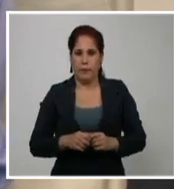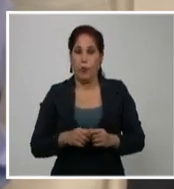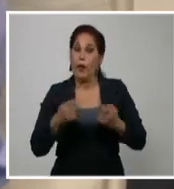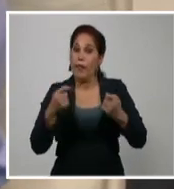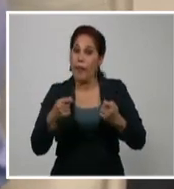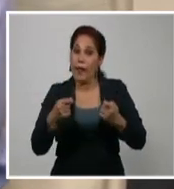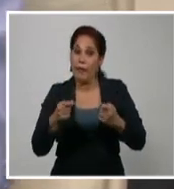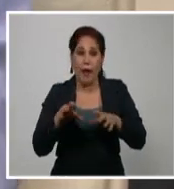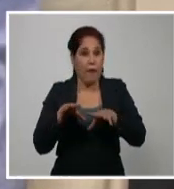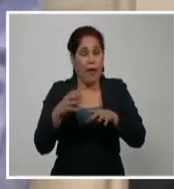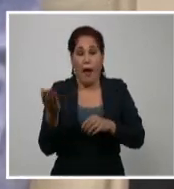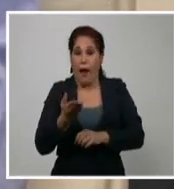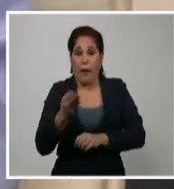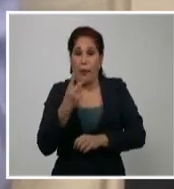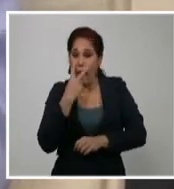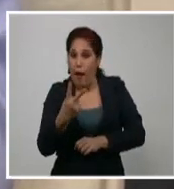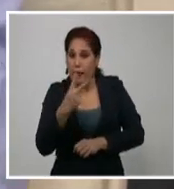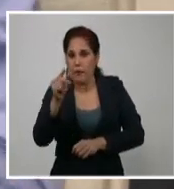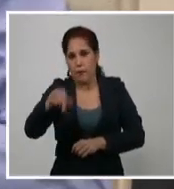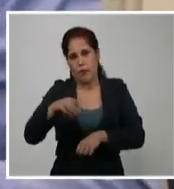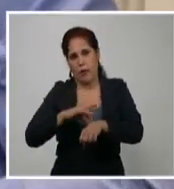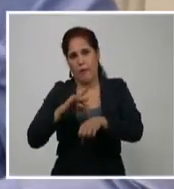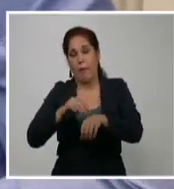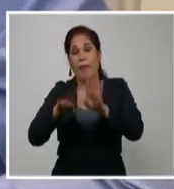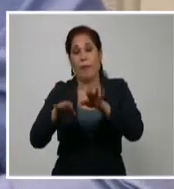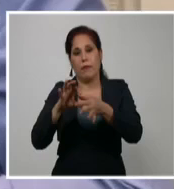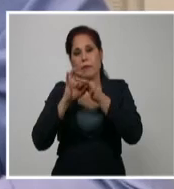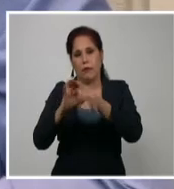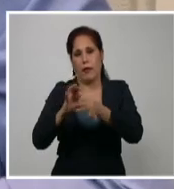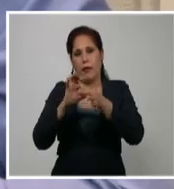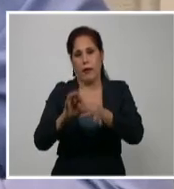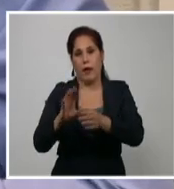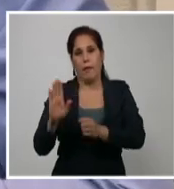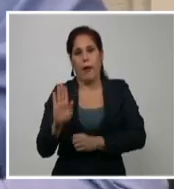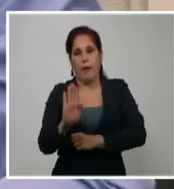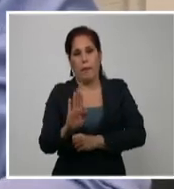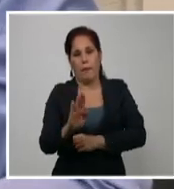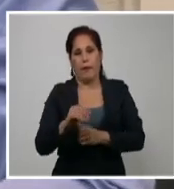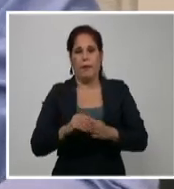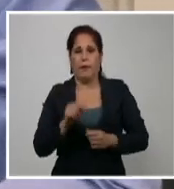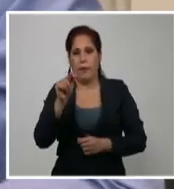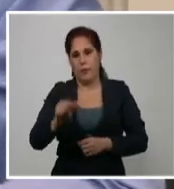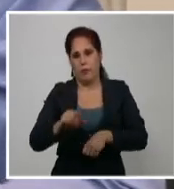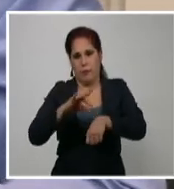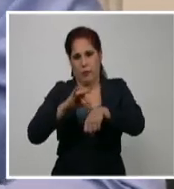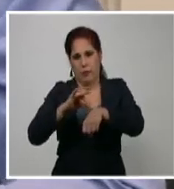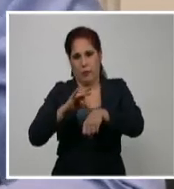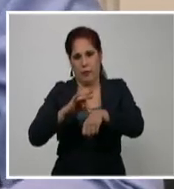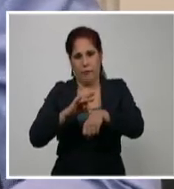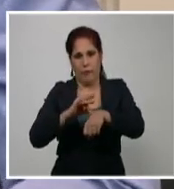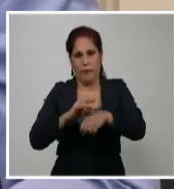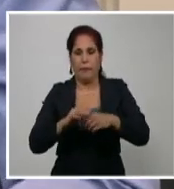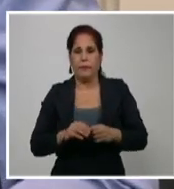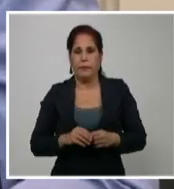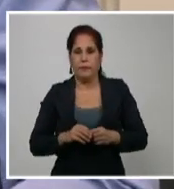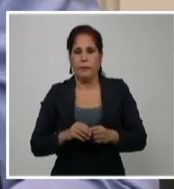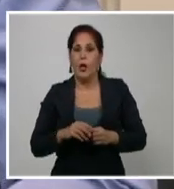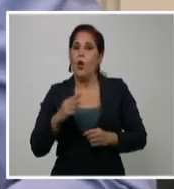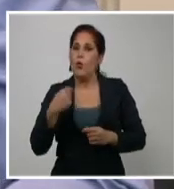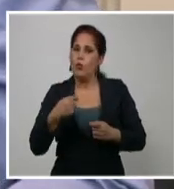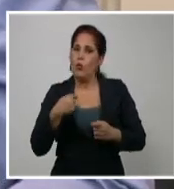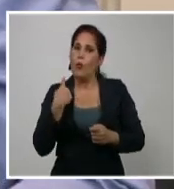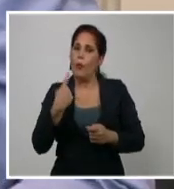actuación en correspondencia con la gravedad a la que pueda transitar el paciente. Por lo tanto, yo creo que realmente que tenemos que